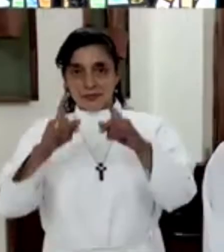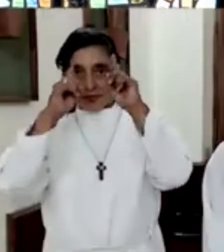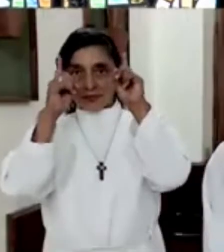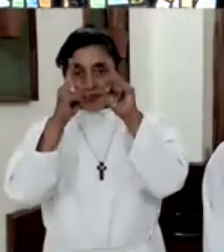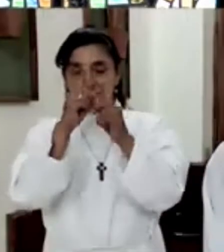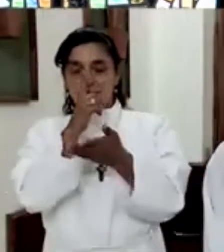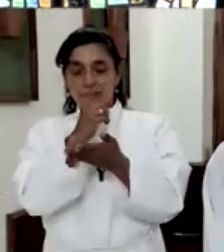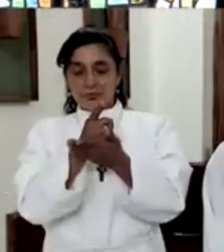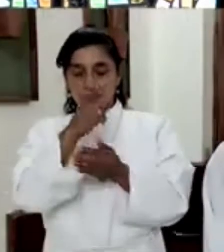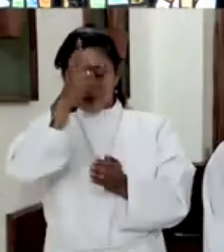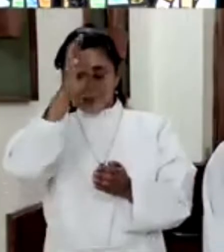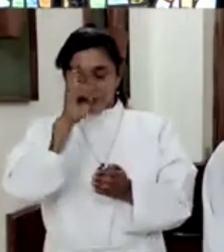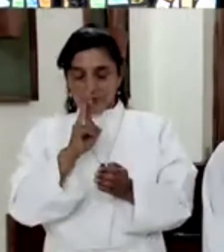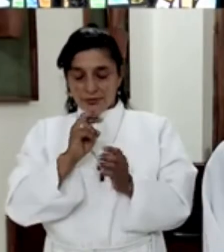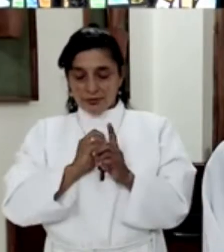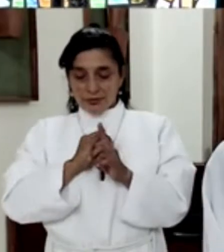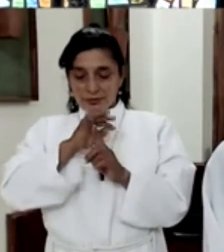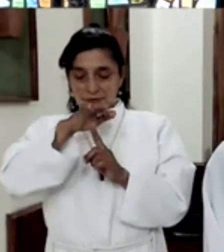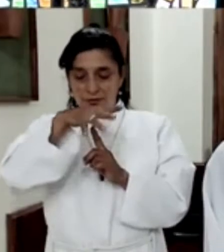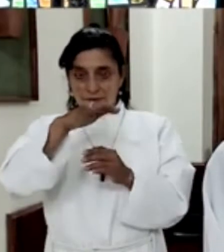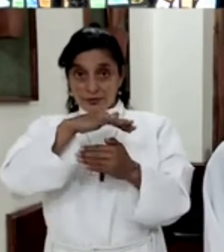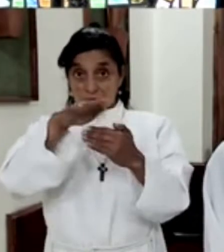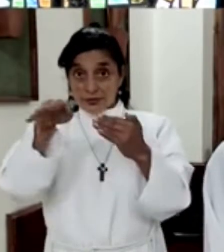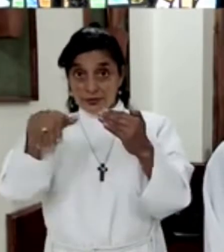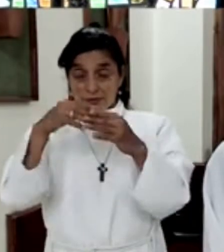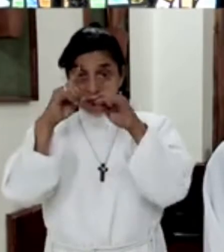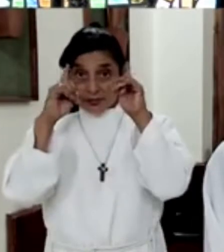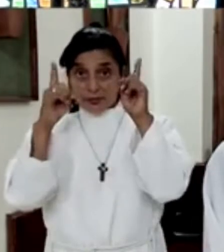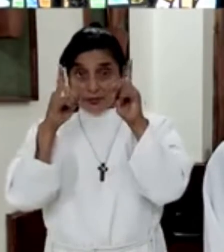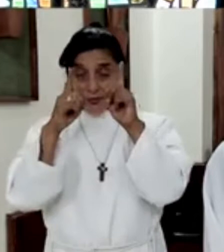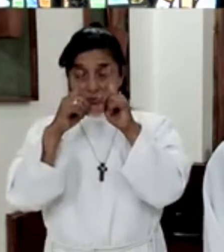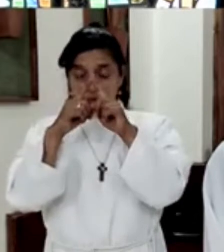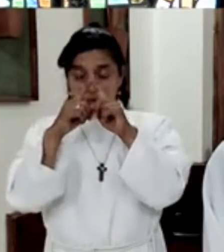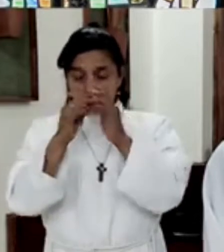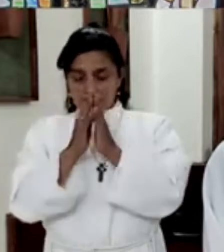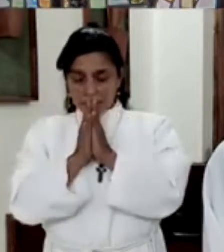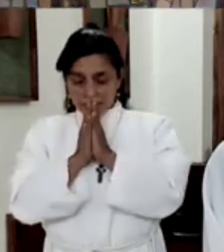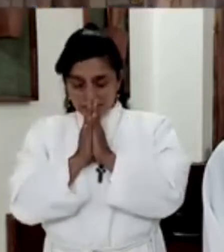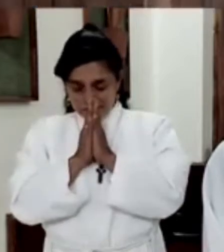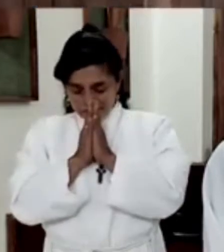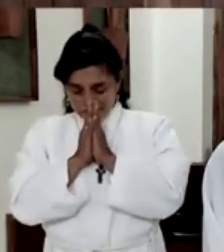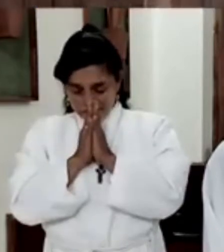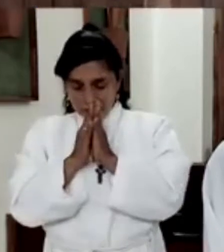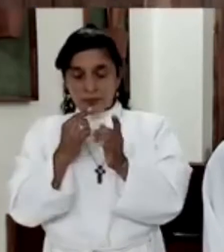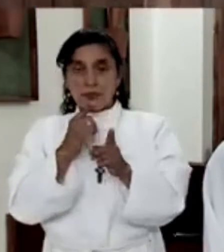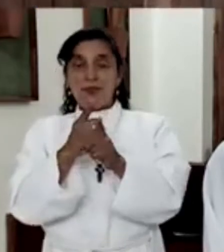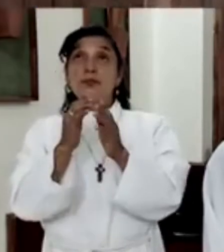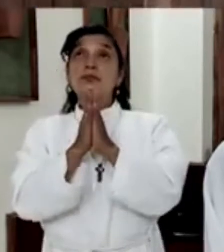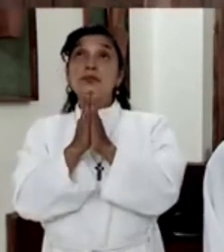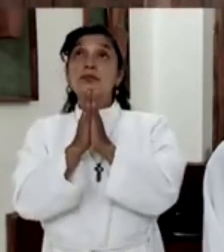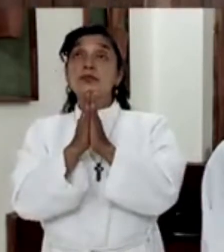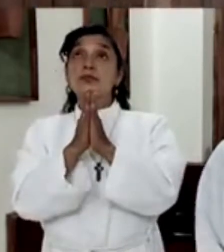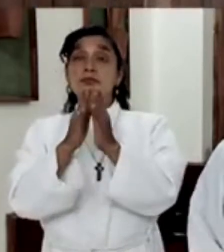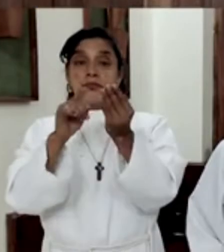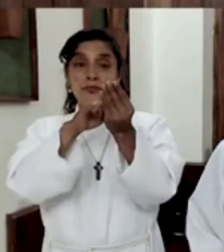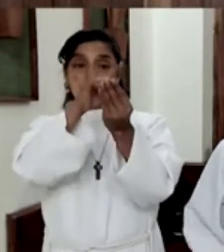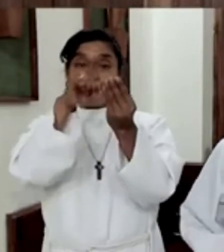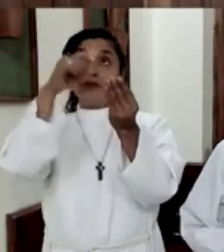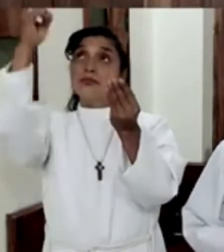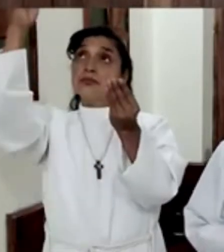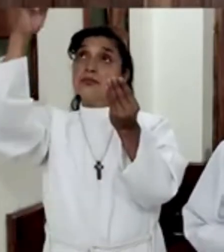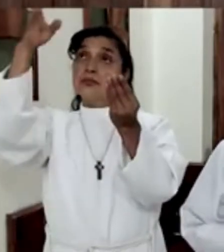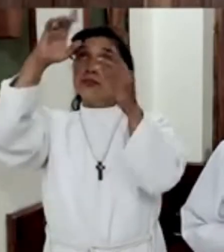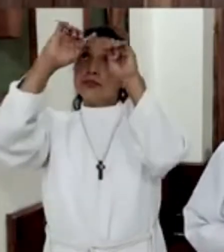Santo eres en verdad, Señor, fuente de toda santidad. Por eso te pedimos que santifiques